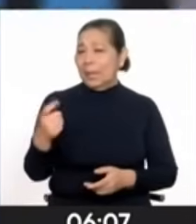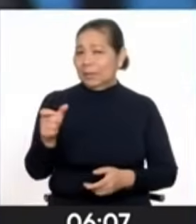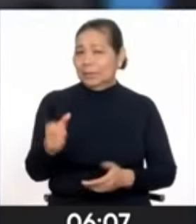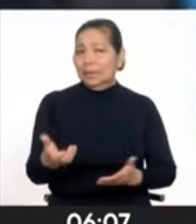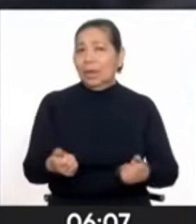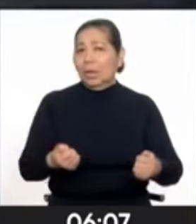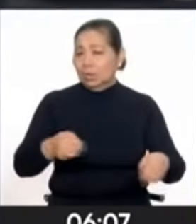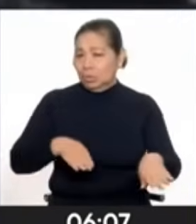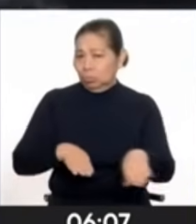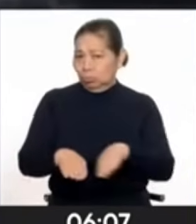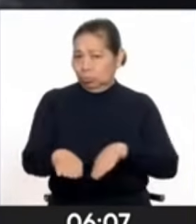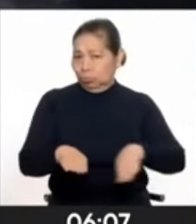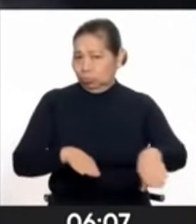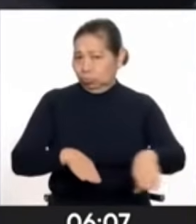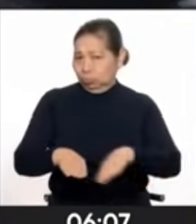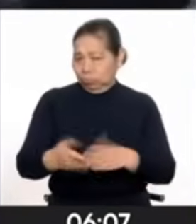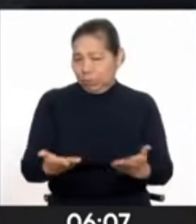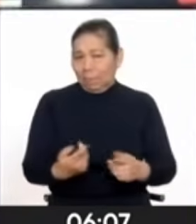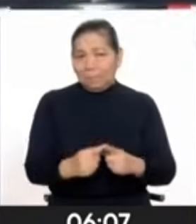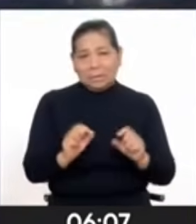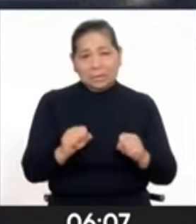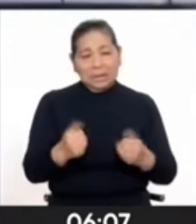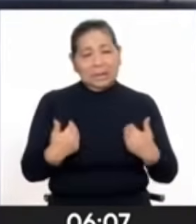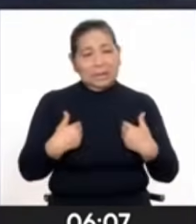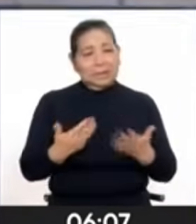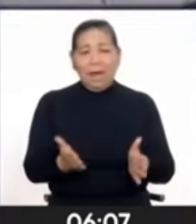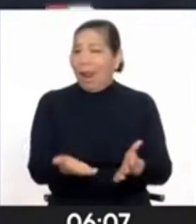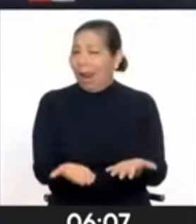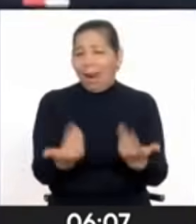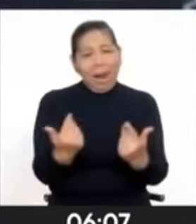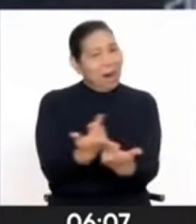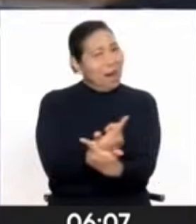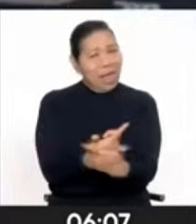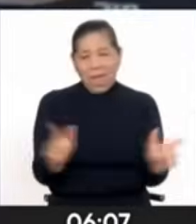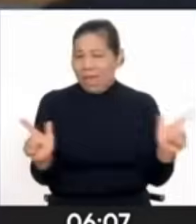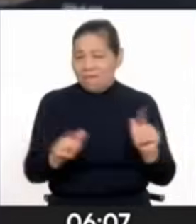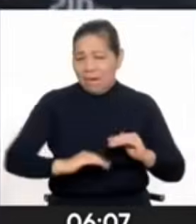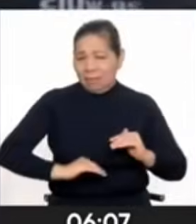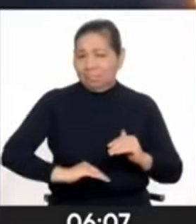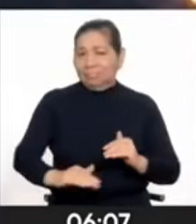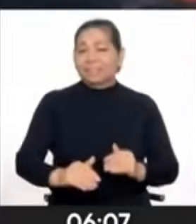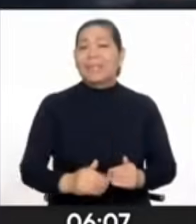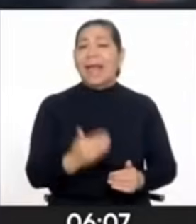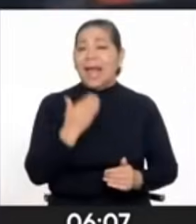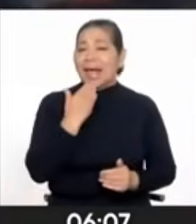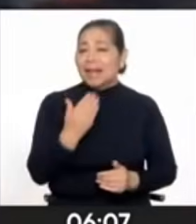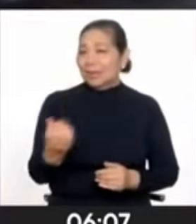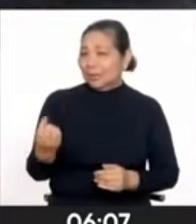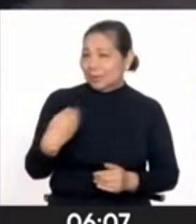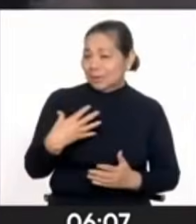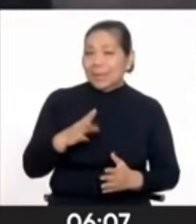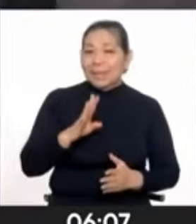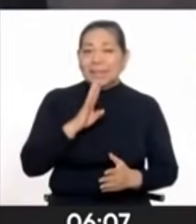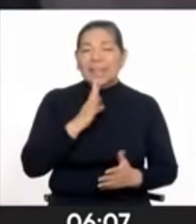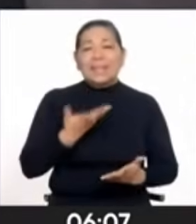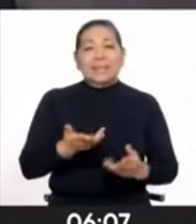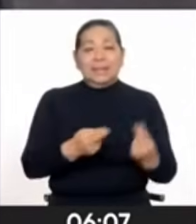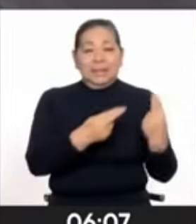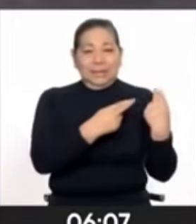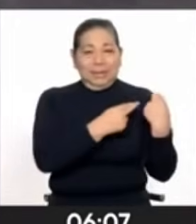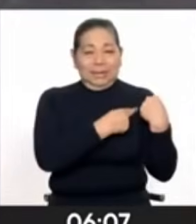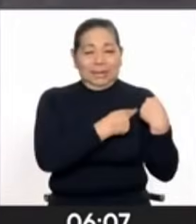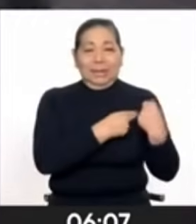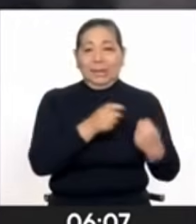la vía metropolitana de Lima, ¿no? Que tiene que permanecer libre en todo momento. Ya, okay, muy amable, muchas gracias. Bueno, fue declaraciones del